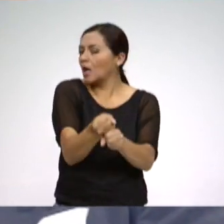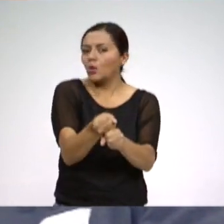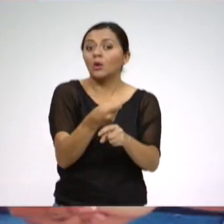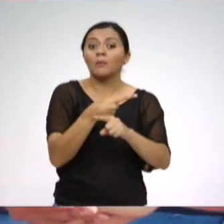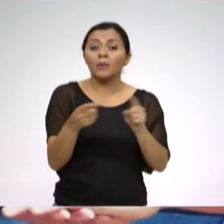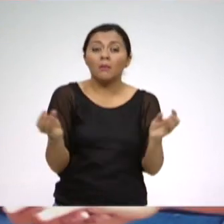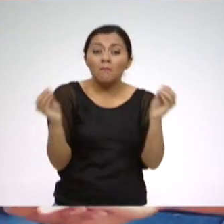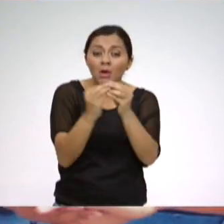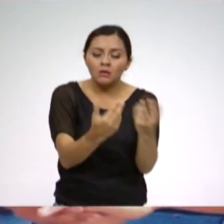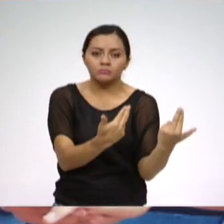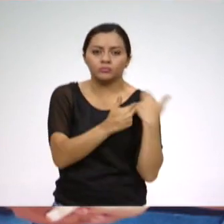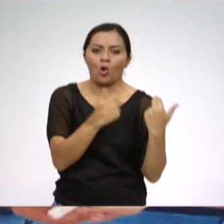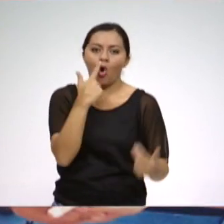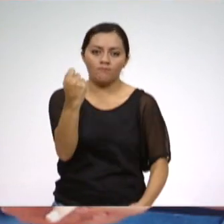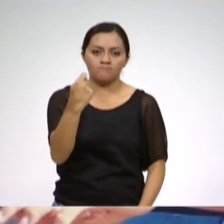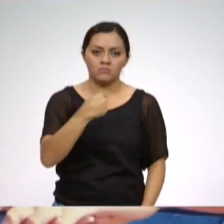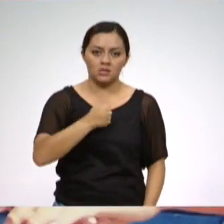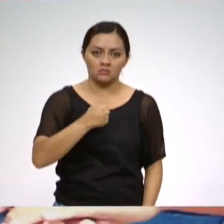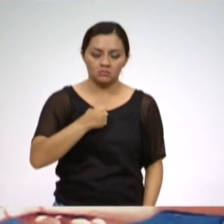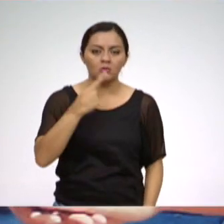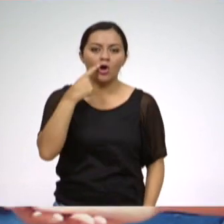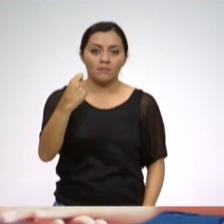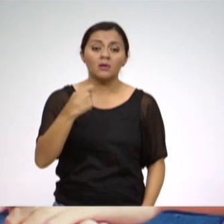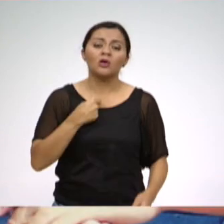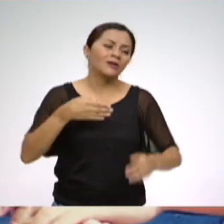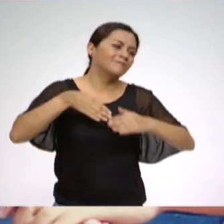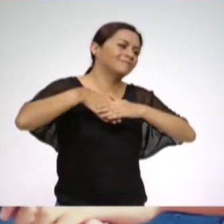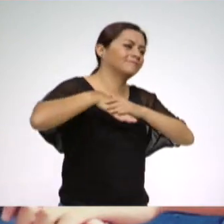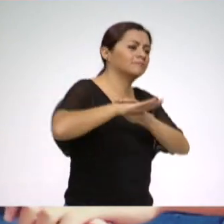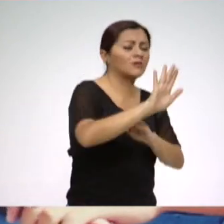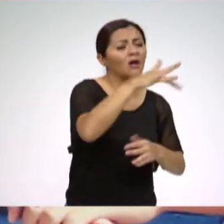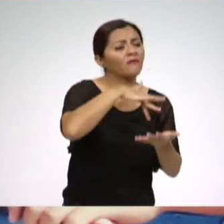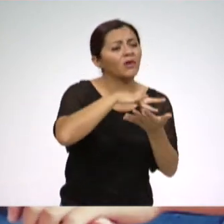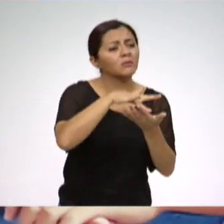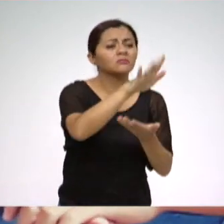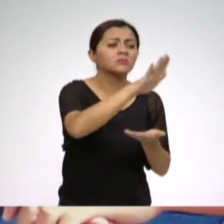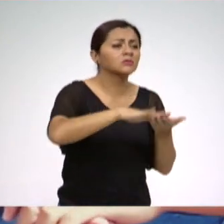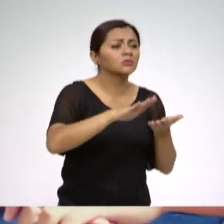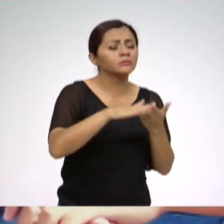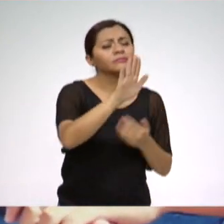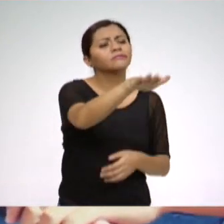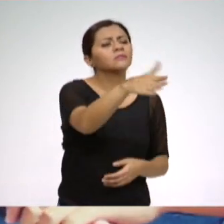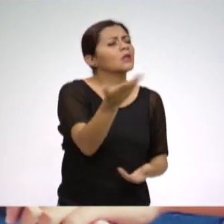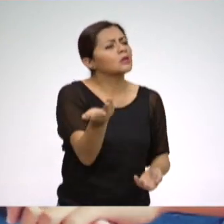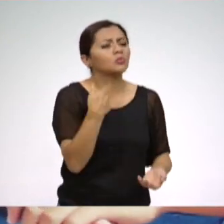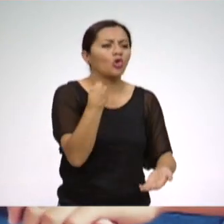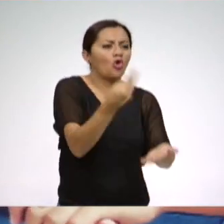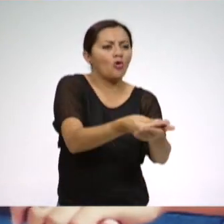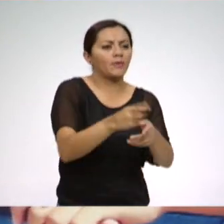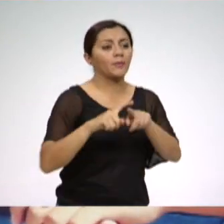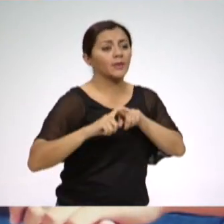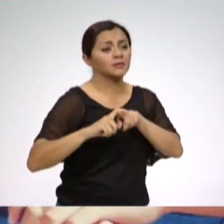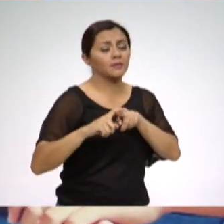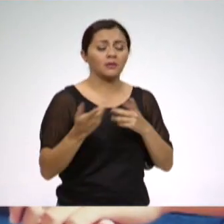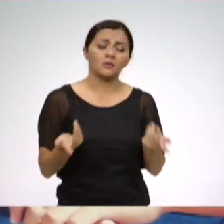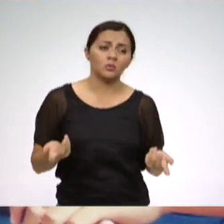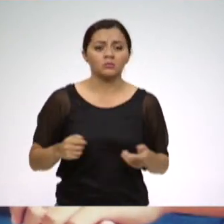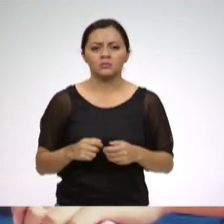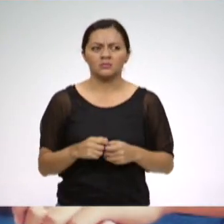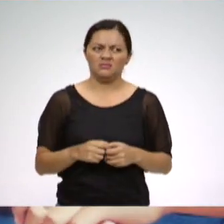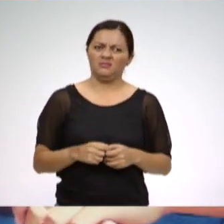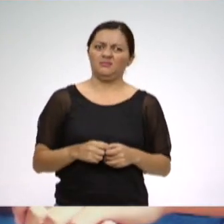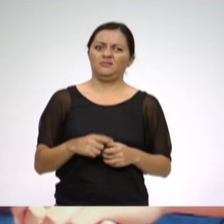en el hombre, ¿no? Uno como adolescente, al acercarse a una farmacia y acercarse inclusive hasta la caja y decir, ah, sí, voy a comprar los preservativos, es como